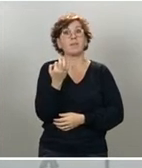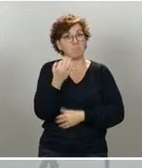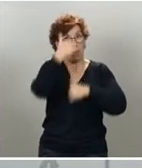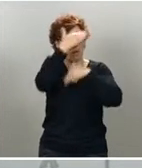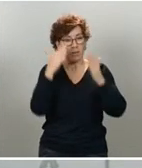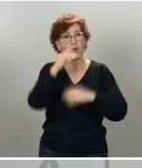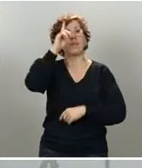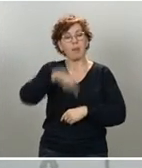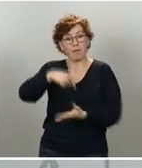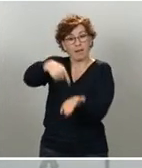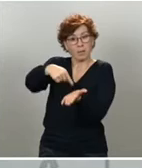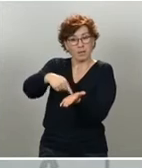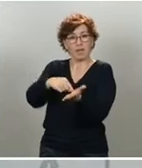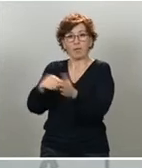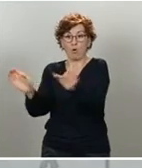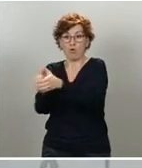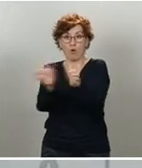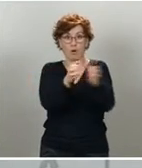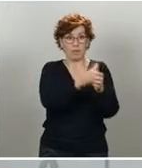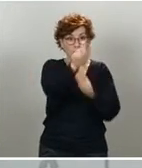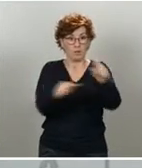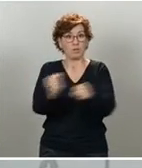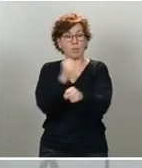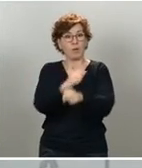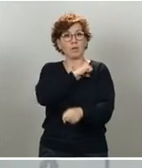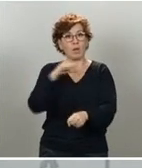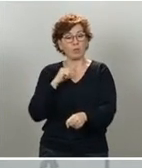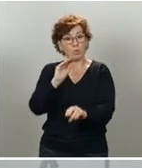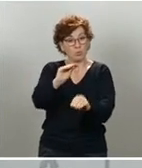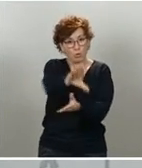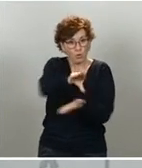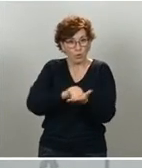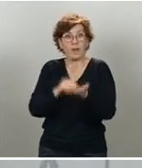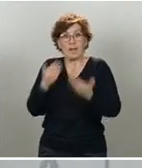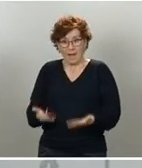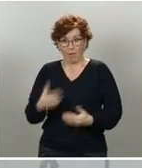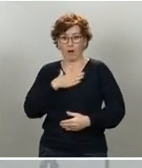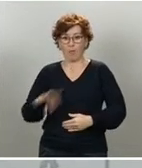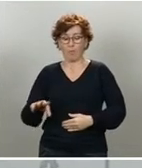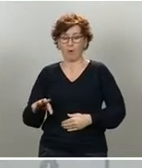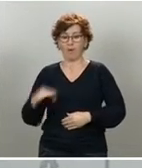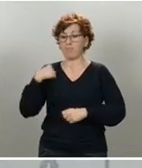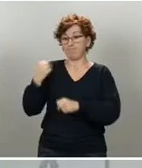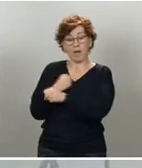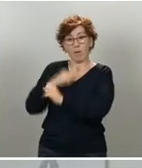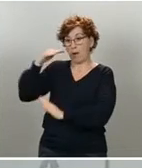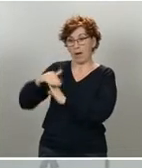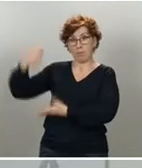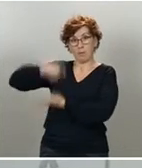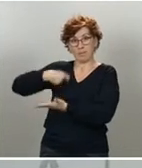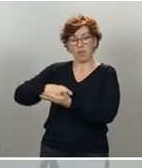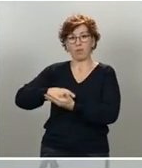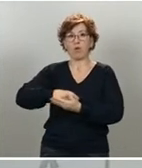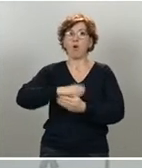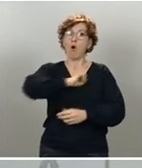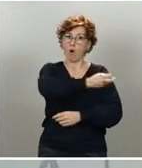reivindicaciones de los colectivos de trabajadores autónomos y ahora pueden compatibilizar la prestación por cese de actividad con otro tipo de prestaciones.